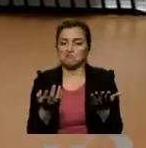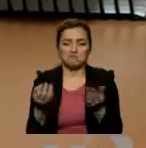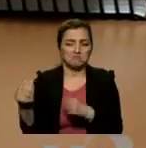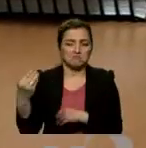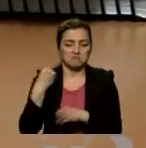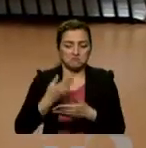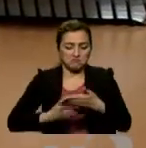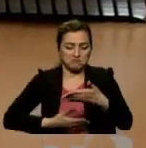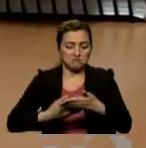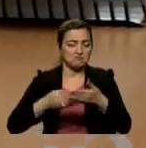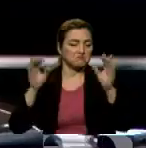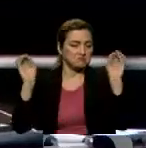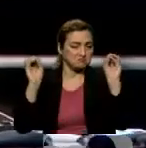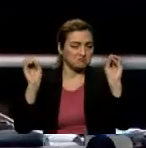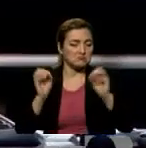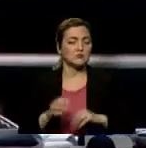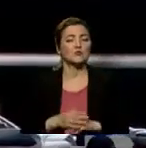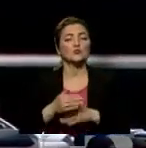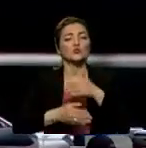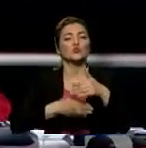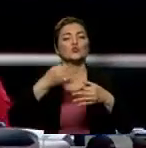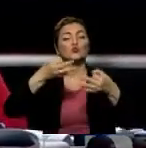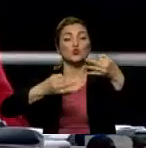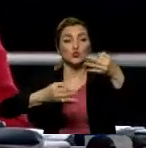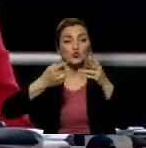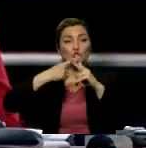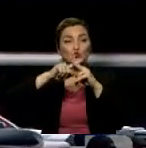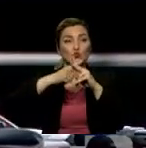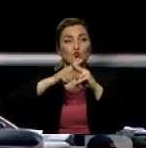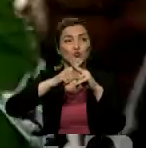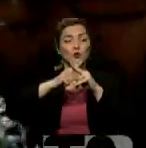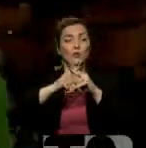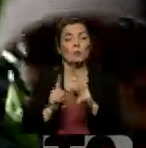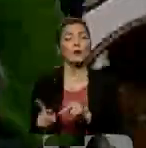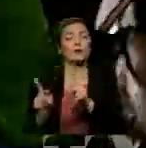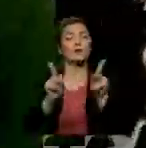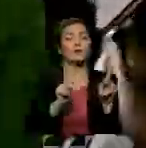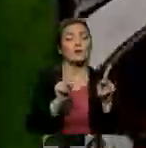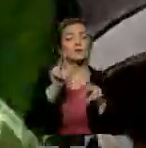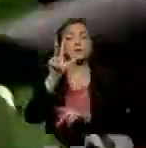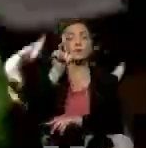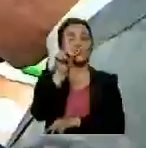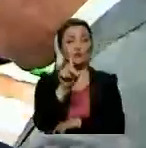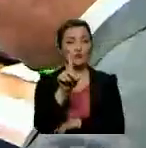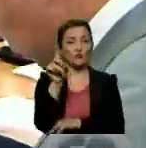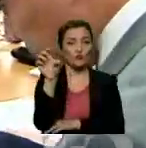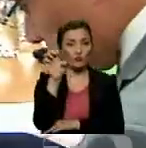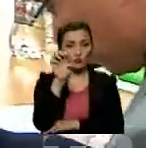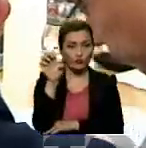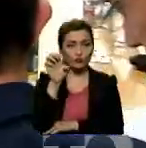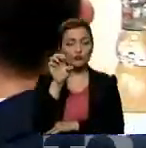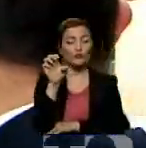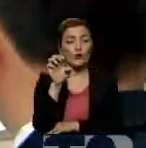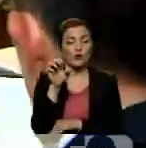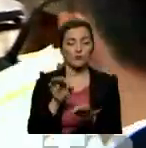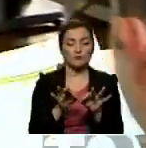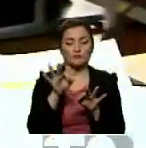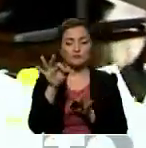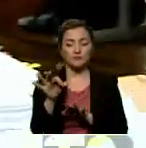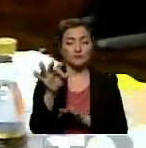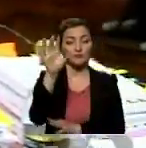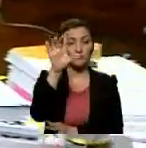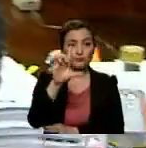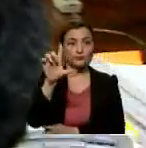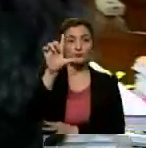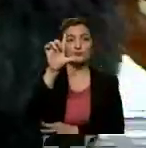sido notificado. La audiencia de juicio inicialmente estaba prevista para el 31 de enero, pero se postergó para